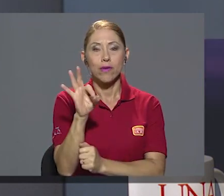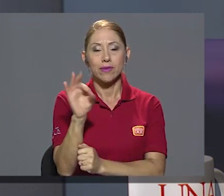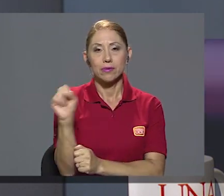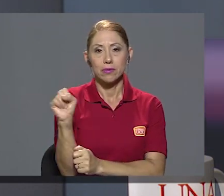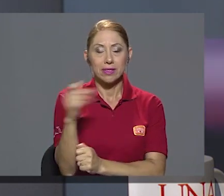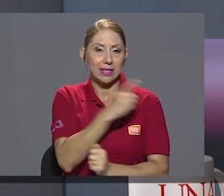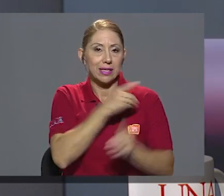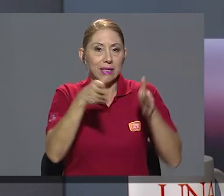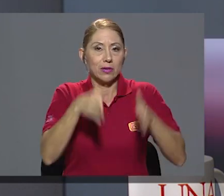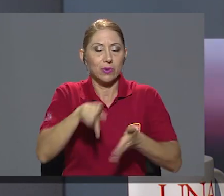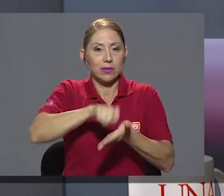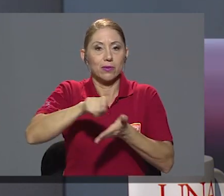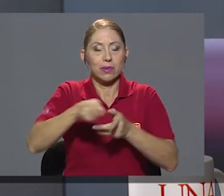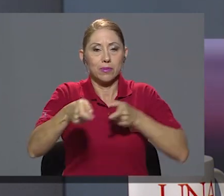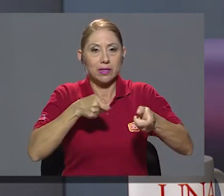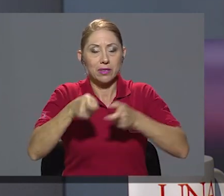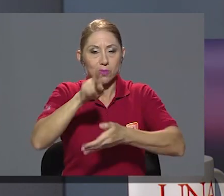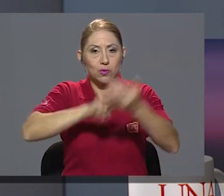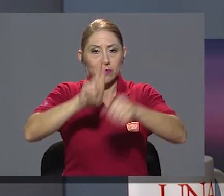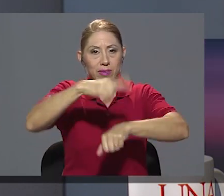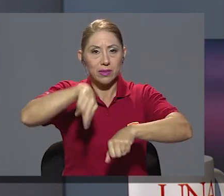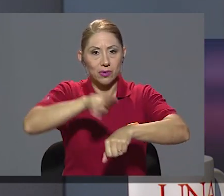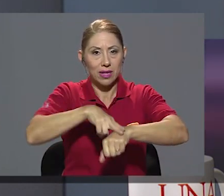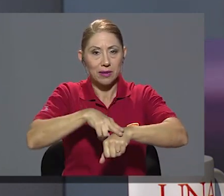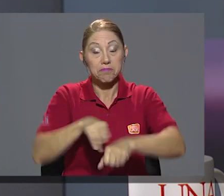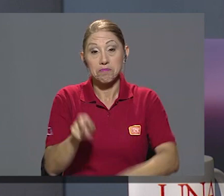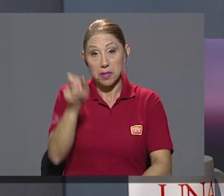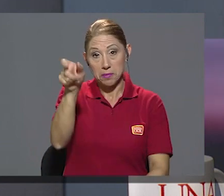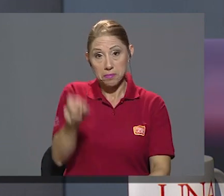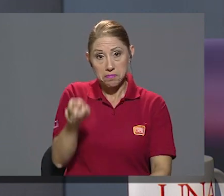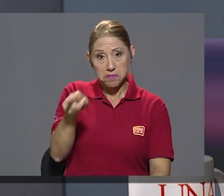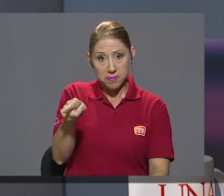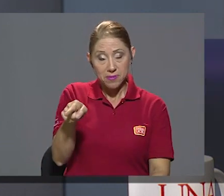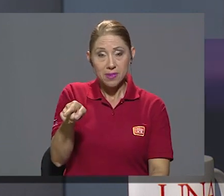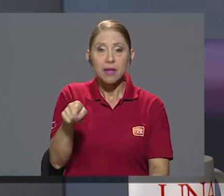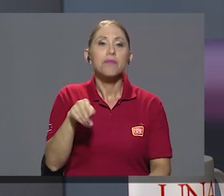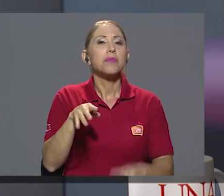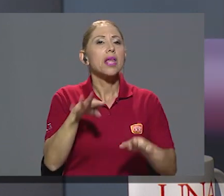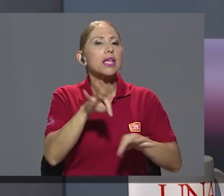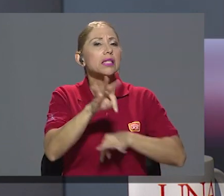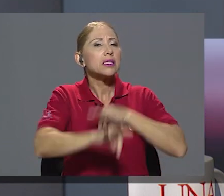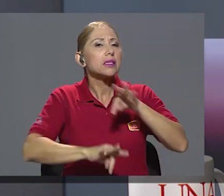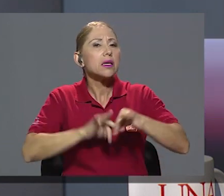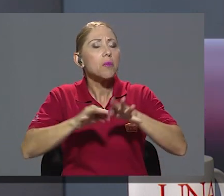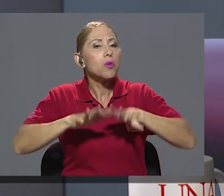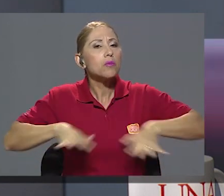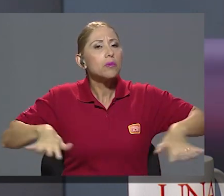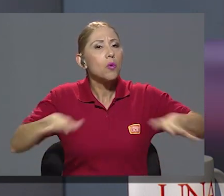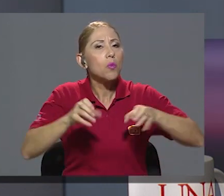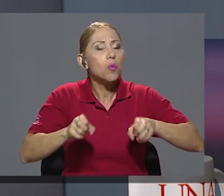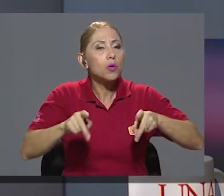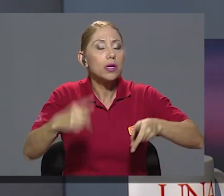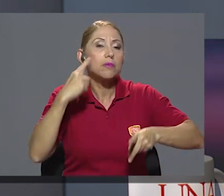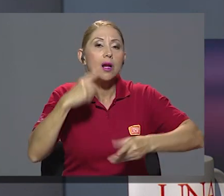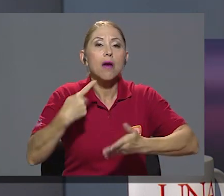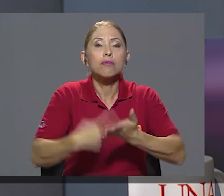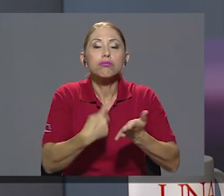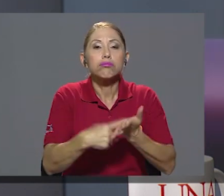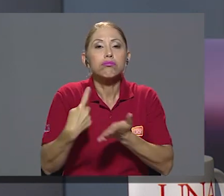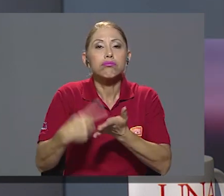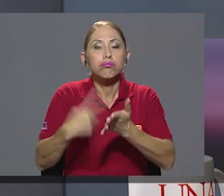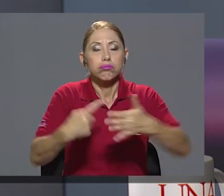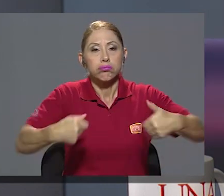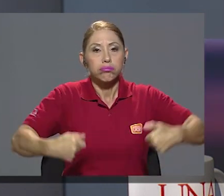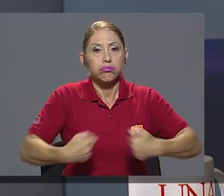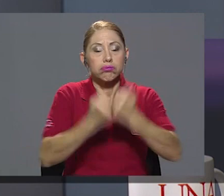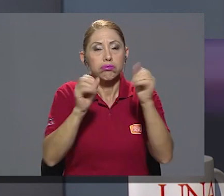es la directora de la Escuela de Administración de la Universidad Nacional. Para ella, este tipo de espacios para discutir sobre los retos de la docencia